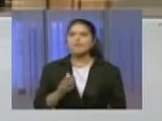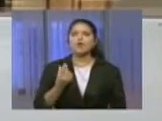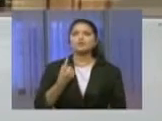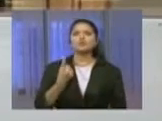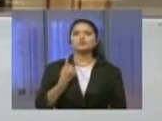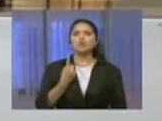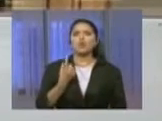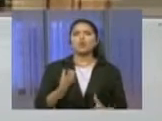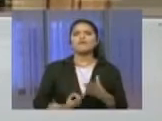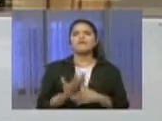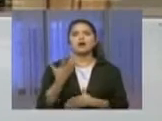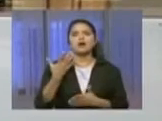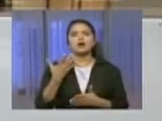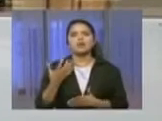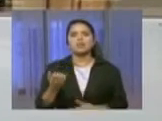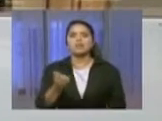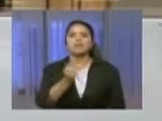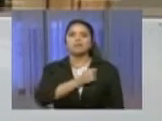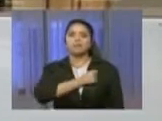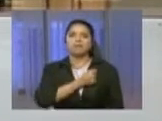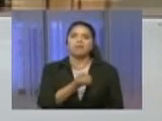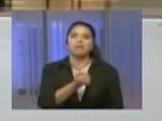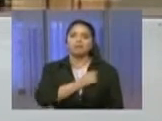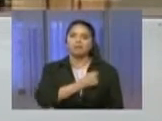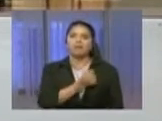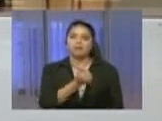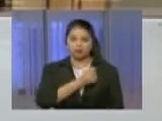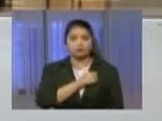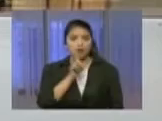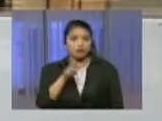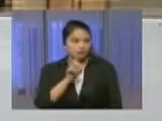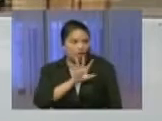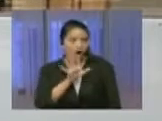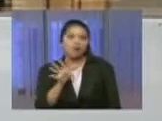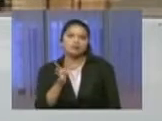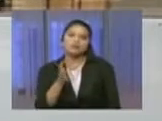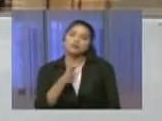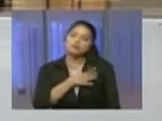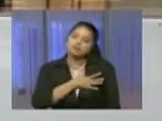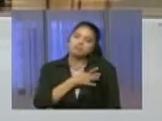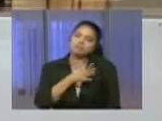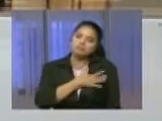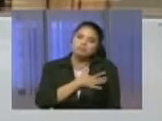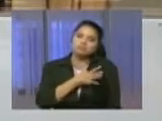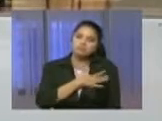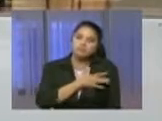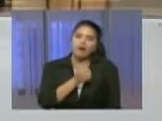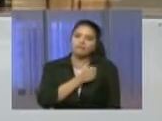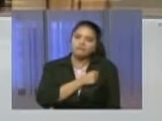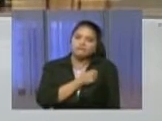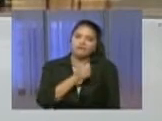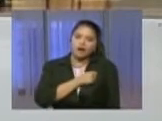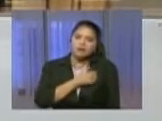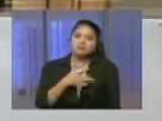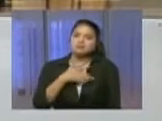creer del golpe en el pecho que también porque uno se quiere su golpecito en el pecho y